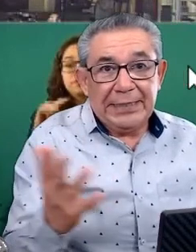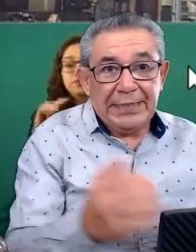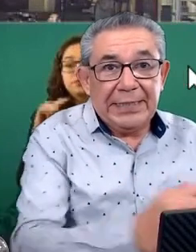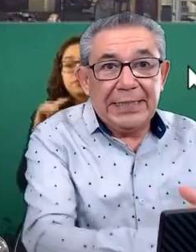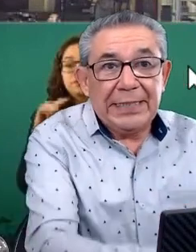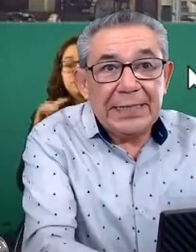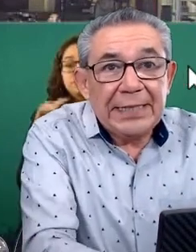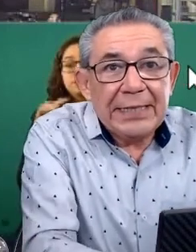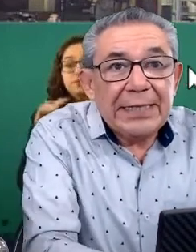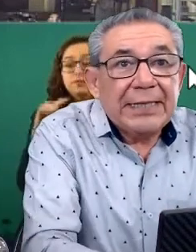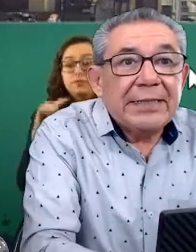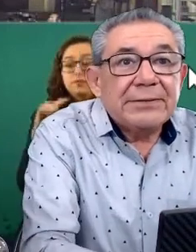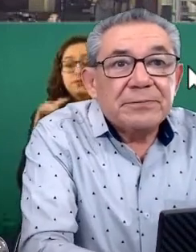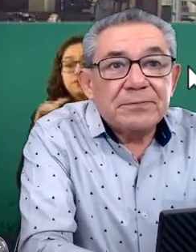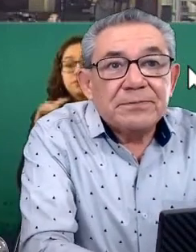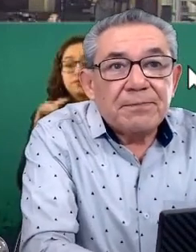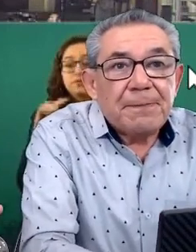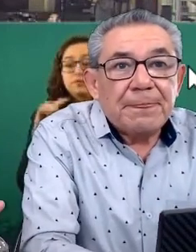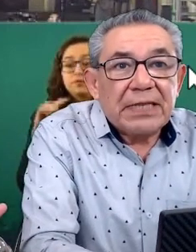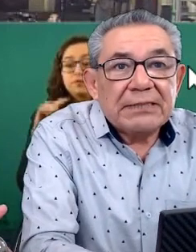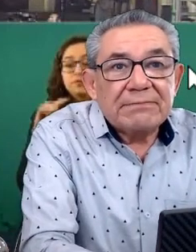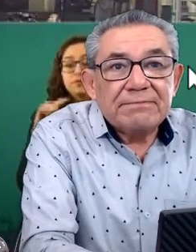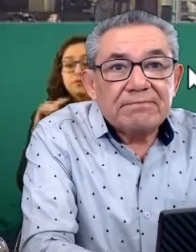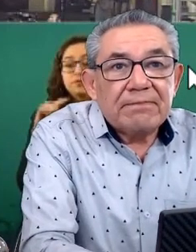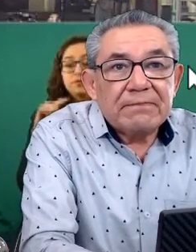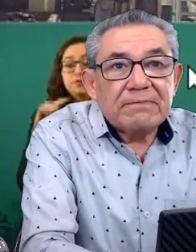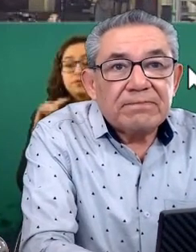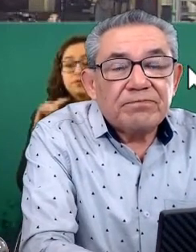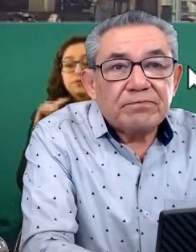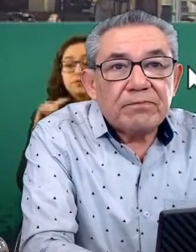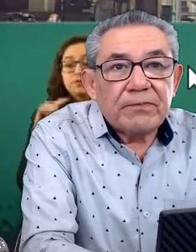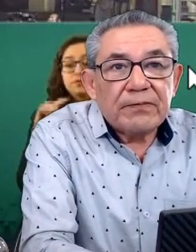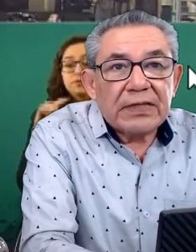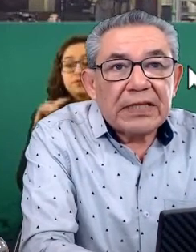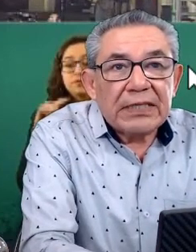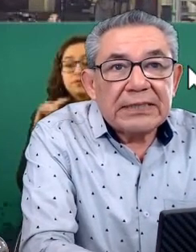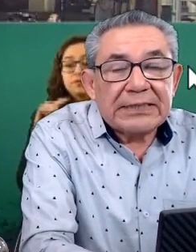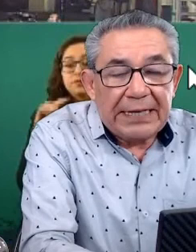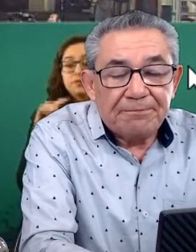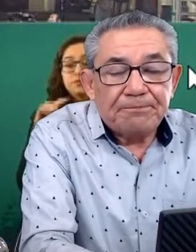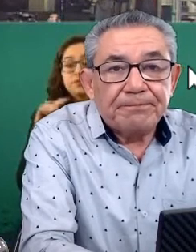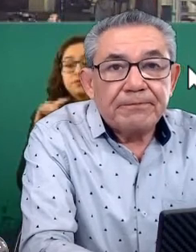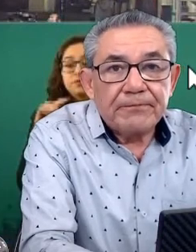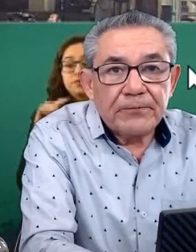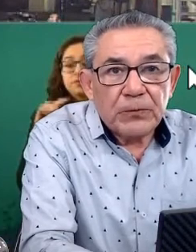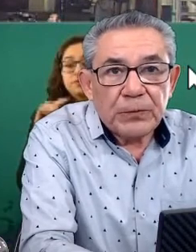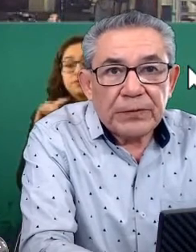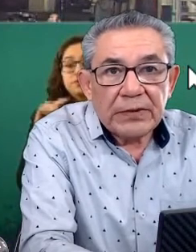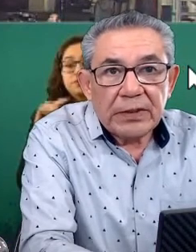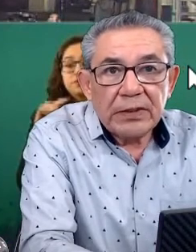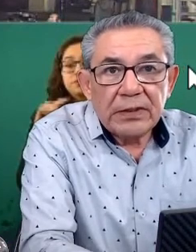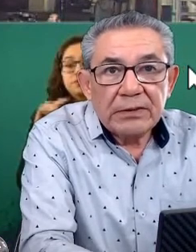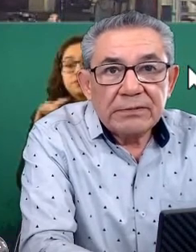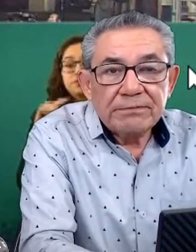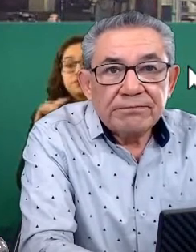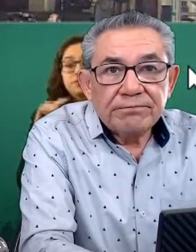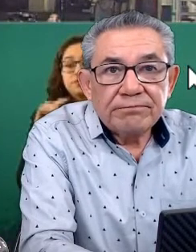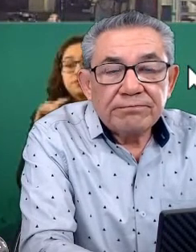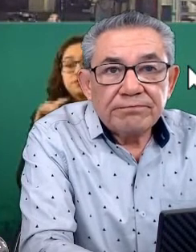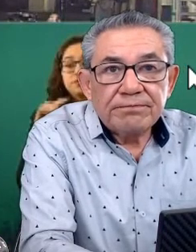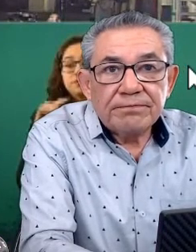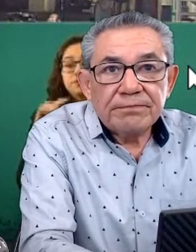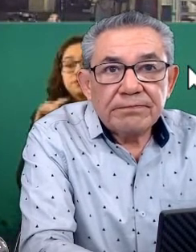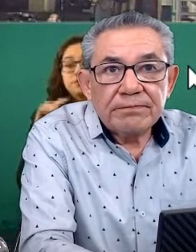el asunto de ese estado. Y ahorita el estado de Michoacán pues está sumido en todo esto. Sí. Creo que este es el fiel